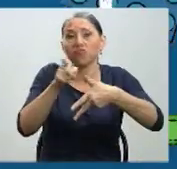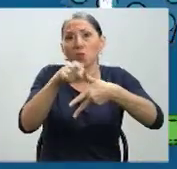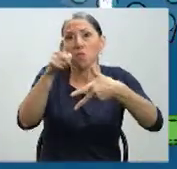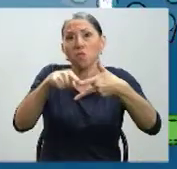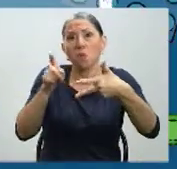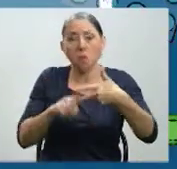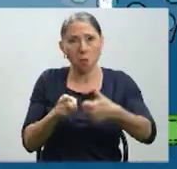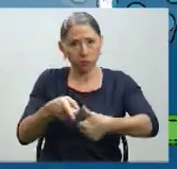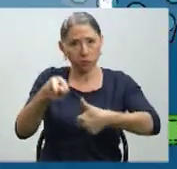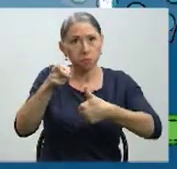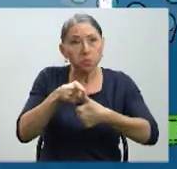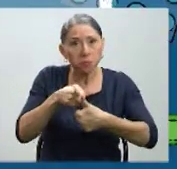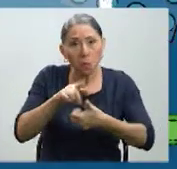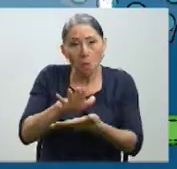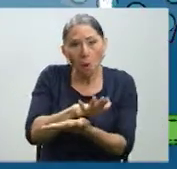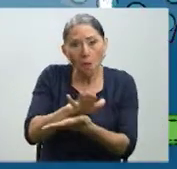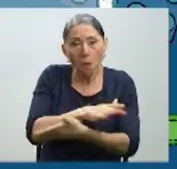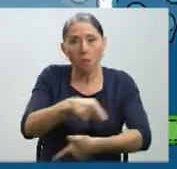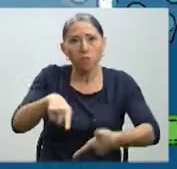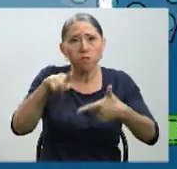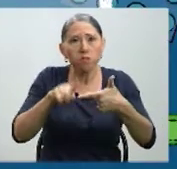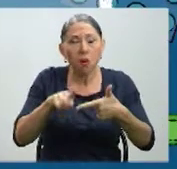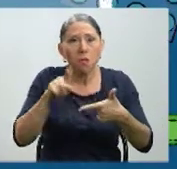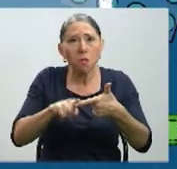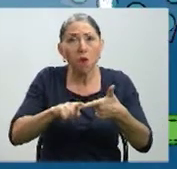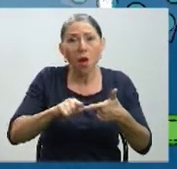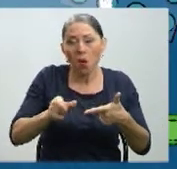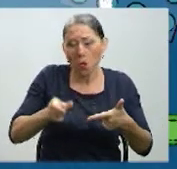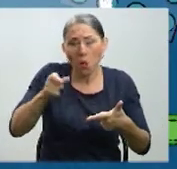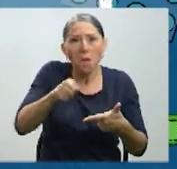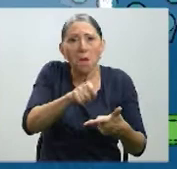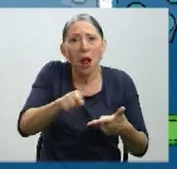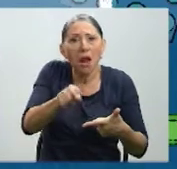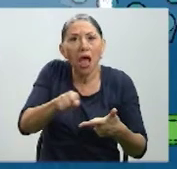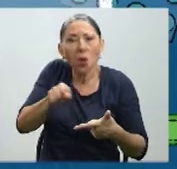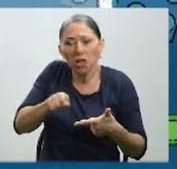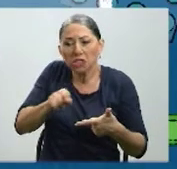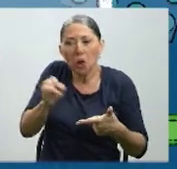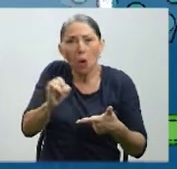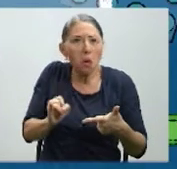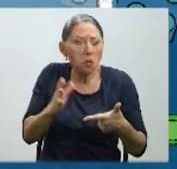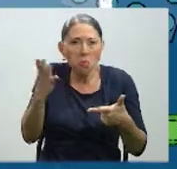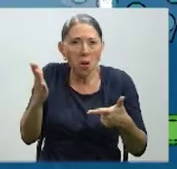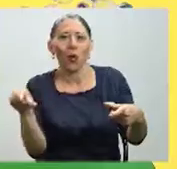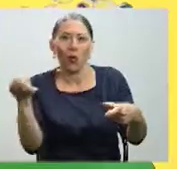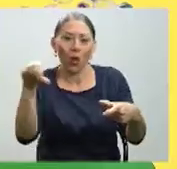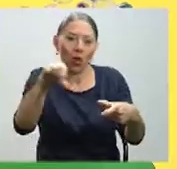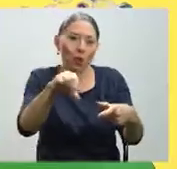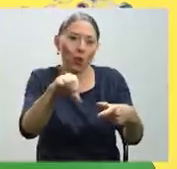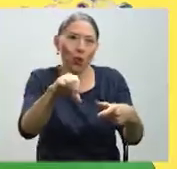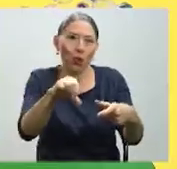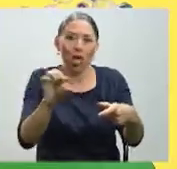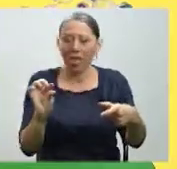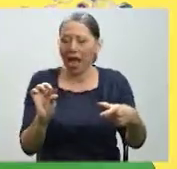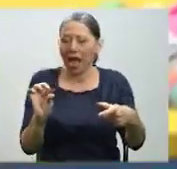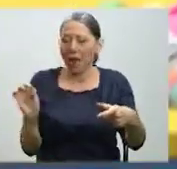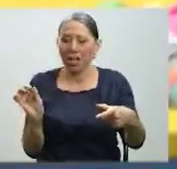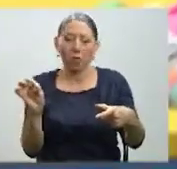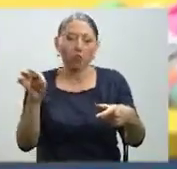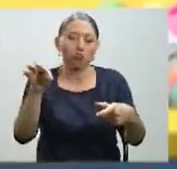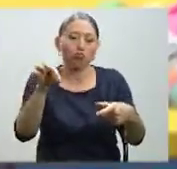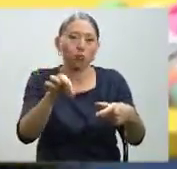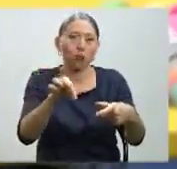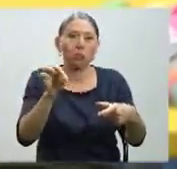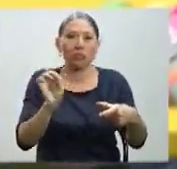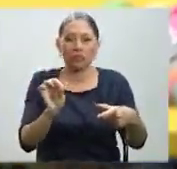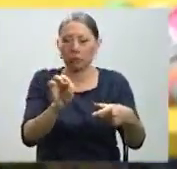cosas. Número uno, hojas de papel. Número dos, marcadores, pilots o pintura. Y número tres, tijeras. Aplicador con un palito.